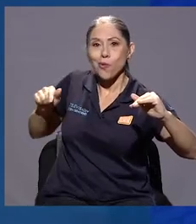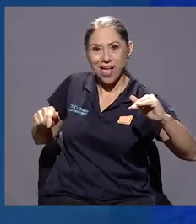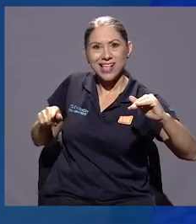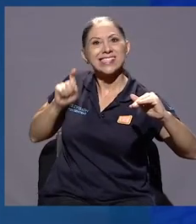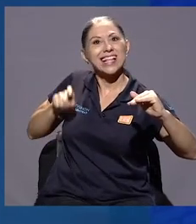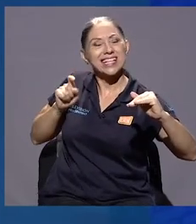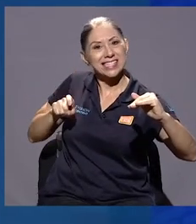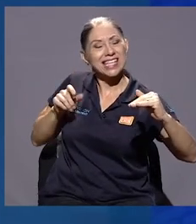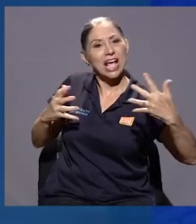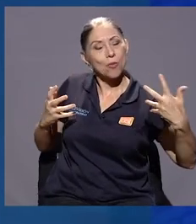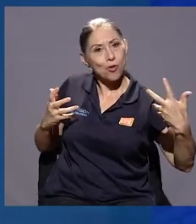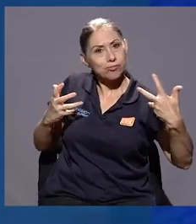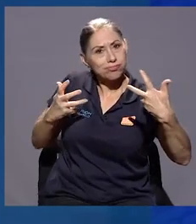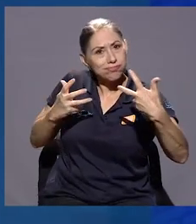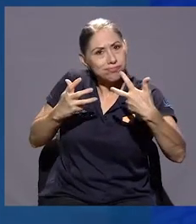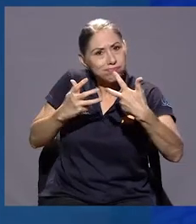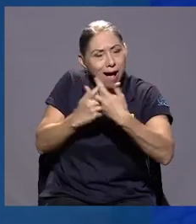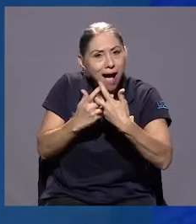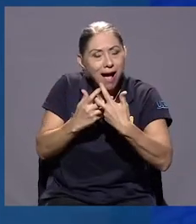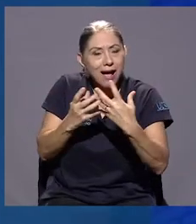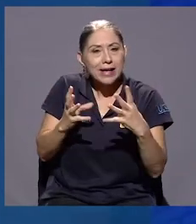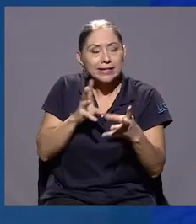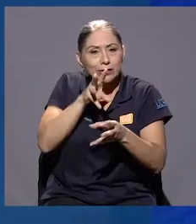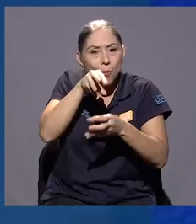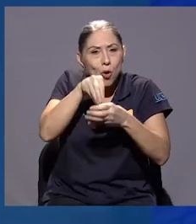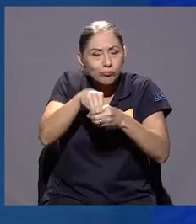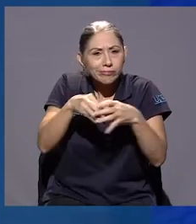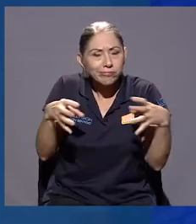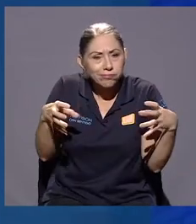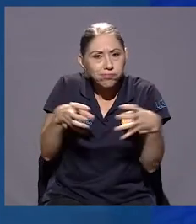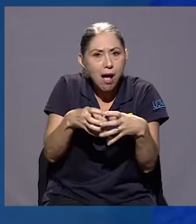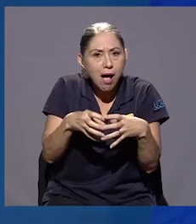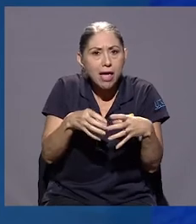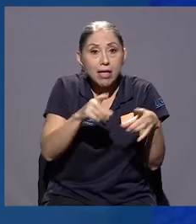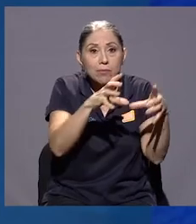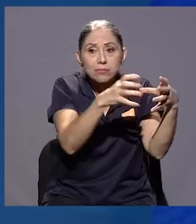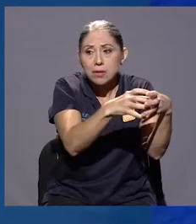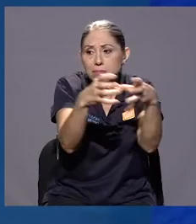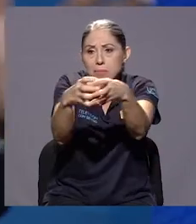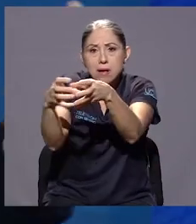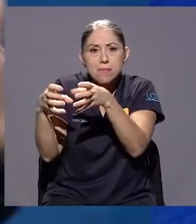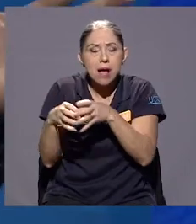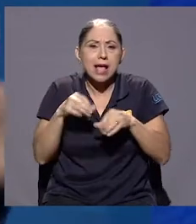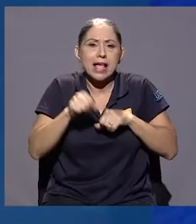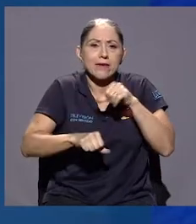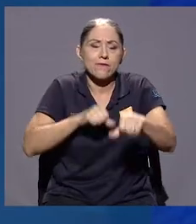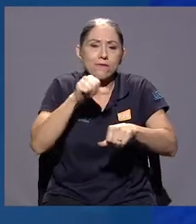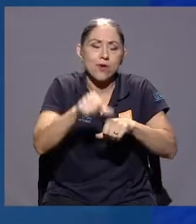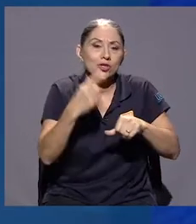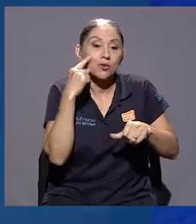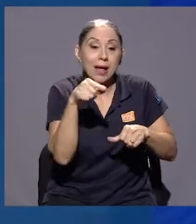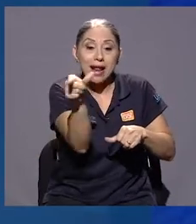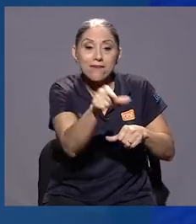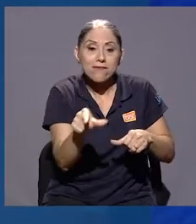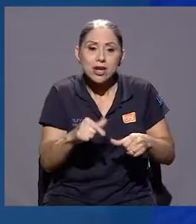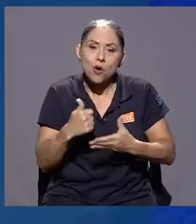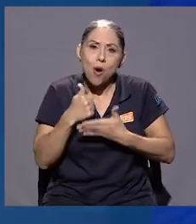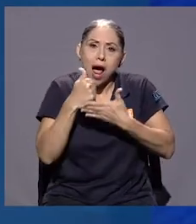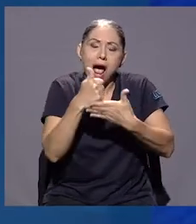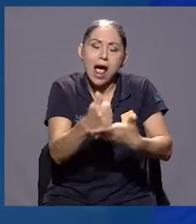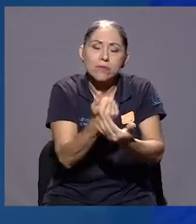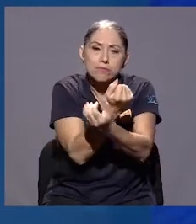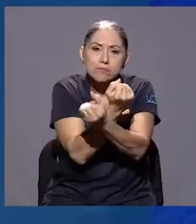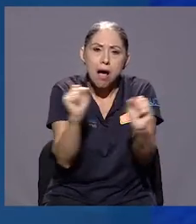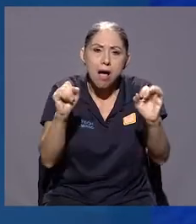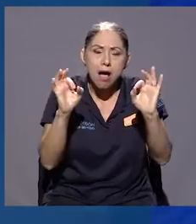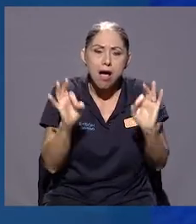una integración más bien de esfuerzos para que el río sea rescatado en todo su en todo su ser